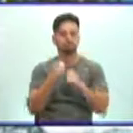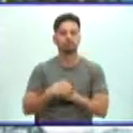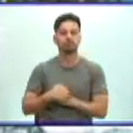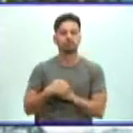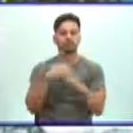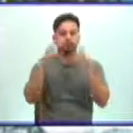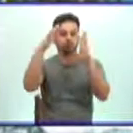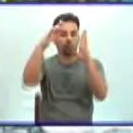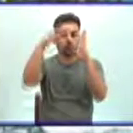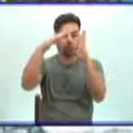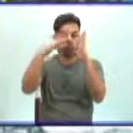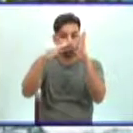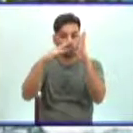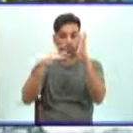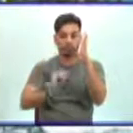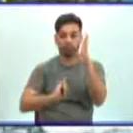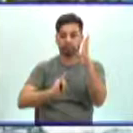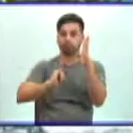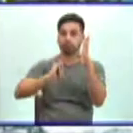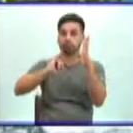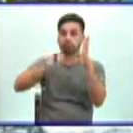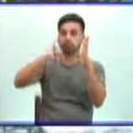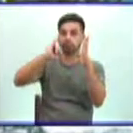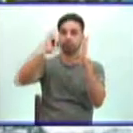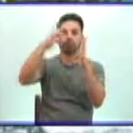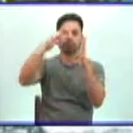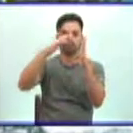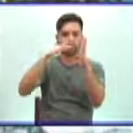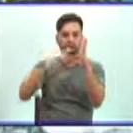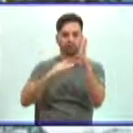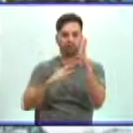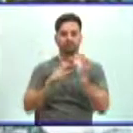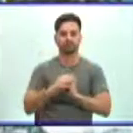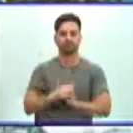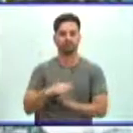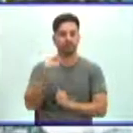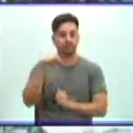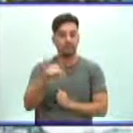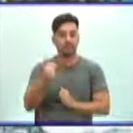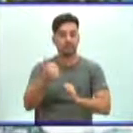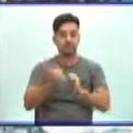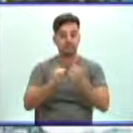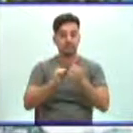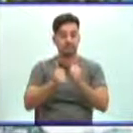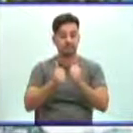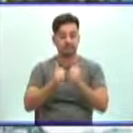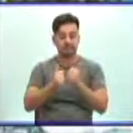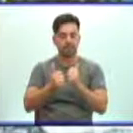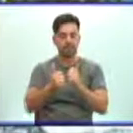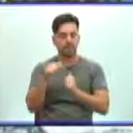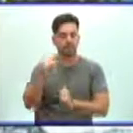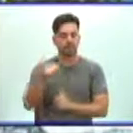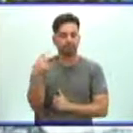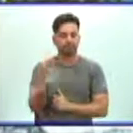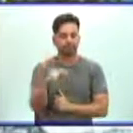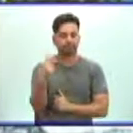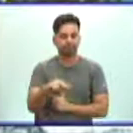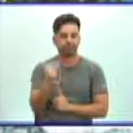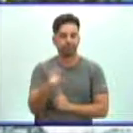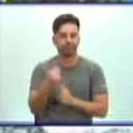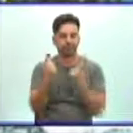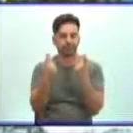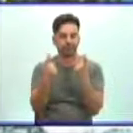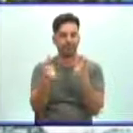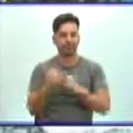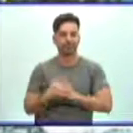eso, para practicar este tipo de deporte se necesita entrenamiento, pues hay que aprender a manejar la